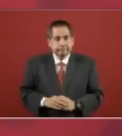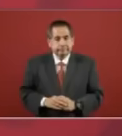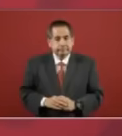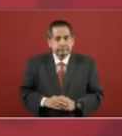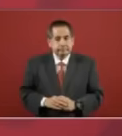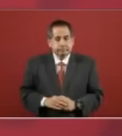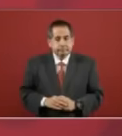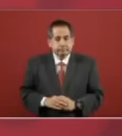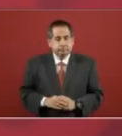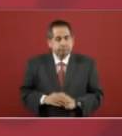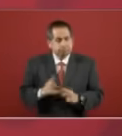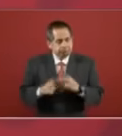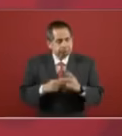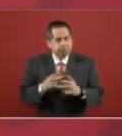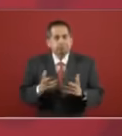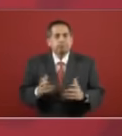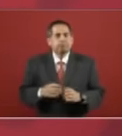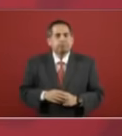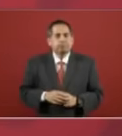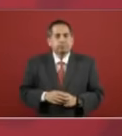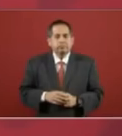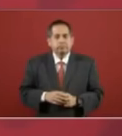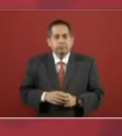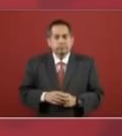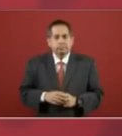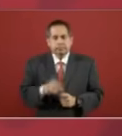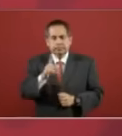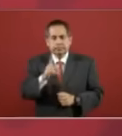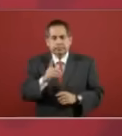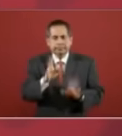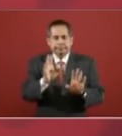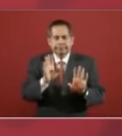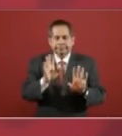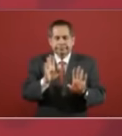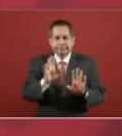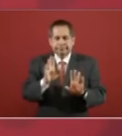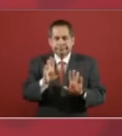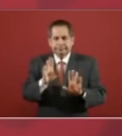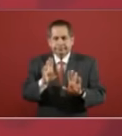escucharlo. Vamos a batear, aunque sea